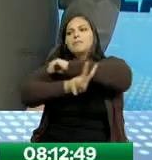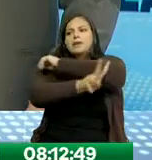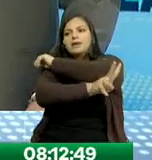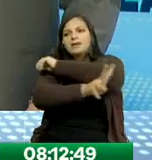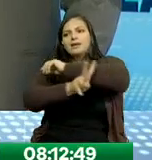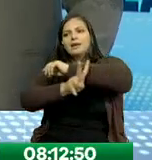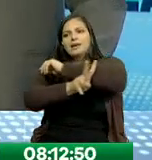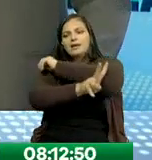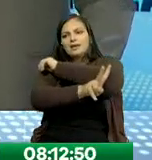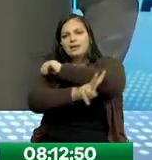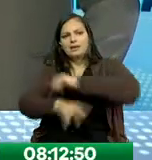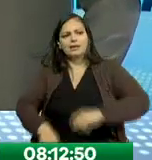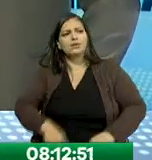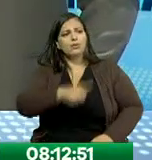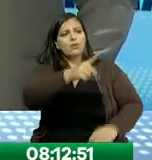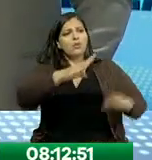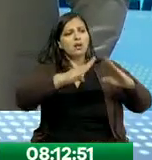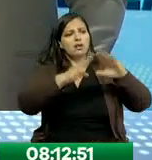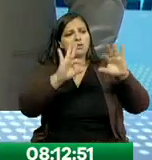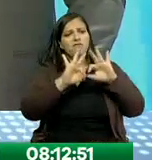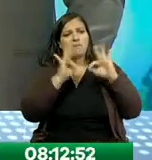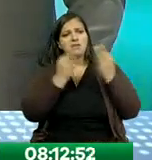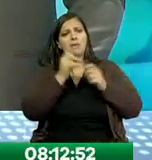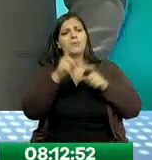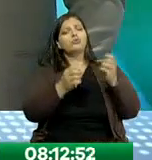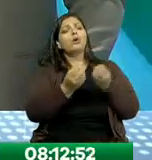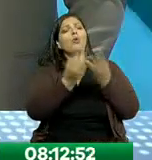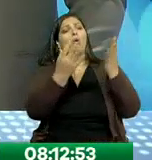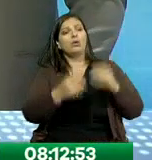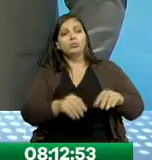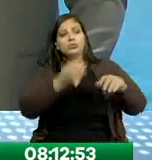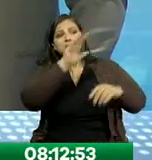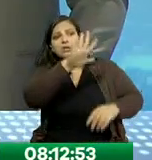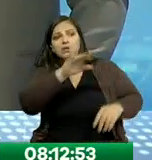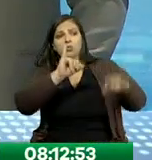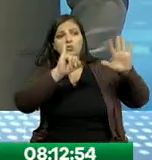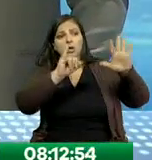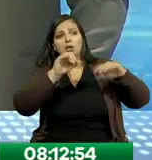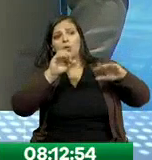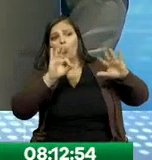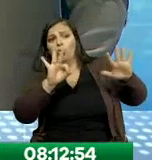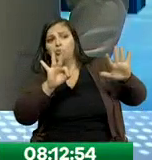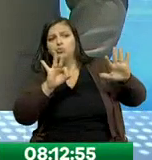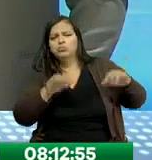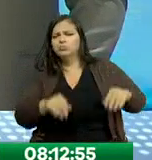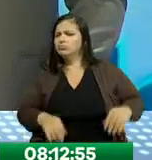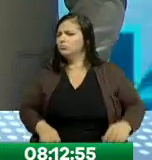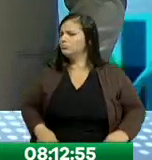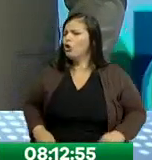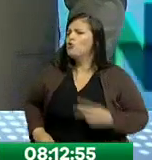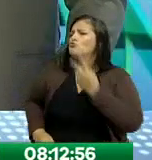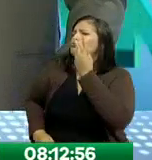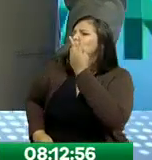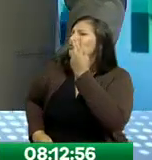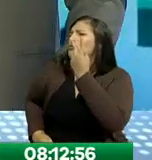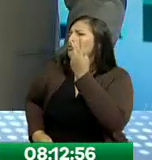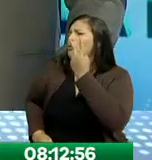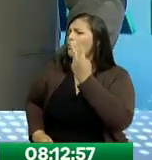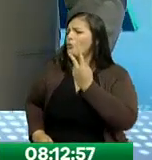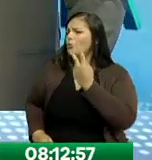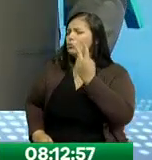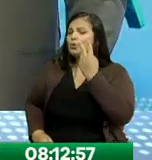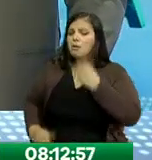tiene una familia grande usted? No. 5, 6, 8, 10 personas. No, somos los dos con mi esposa nomás. Y no ha incrementado ningún artefacto más. Oiga, una